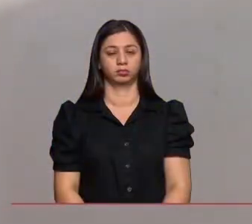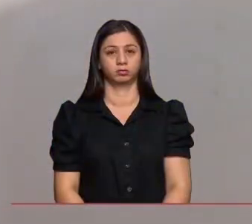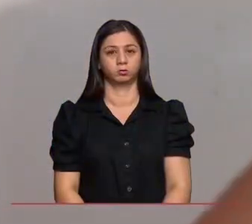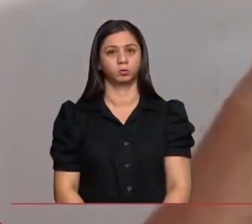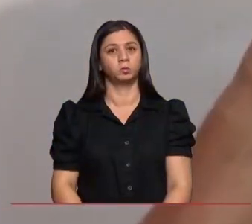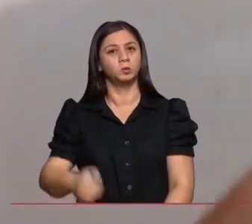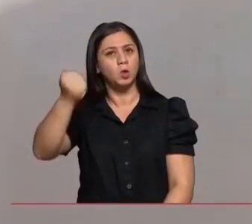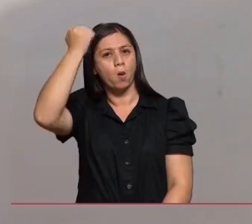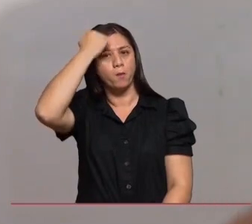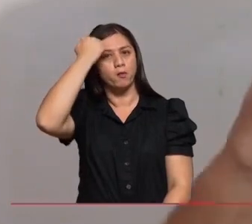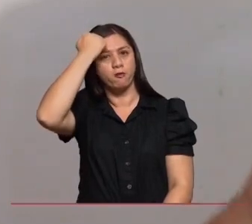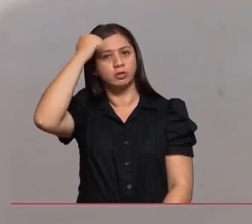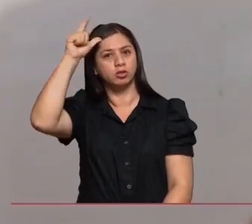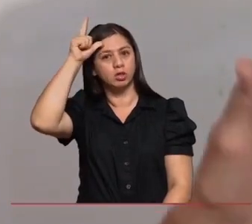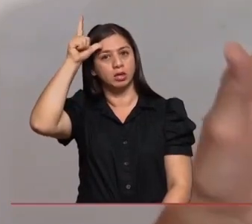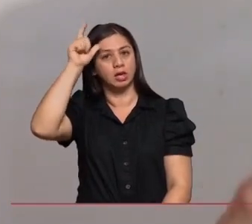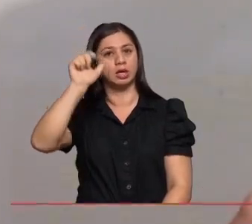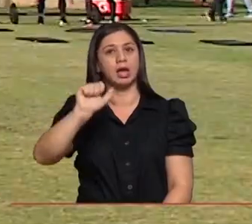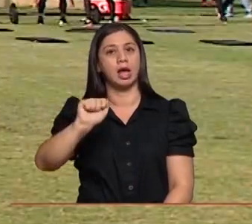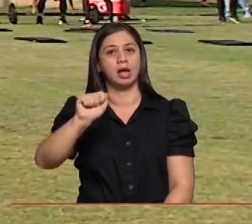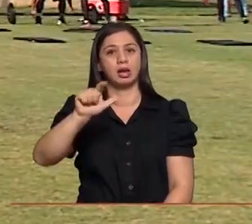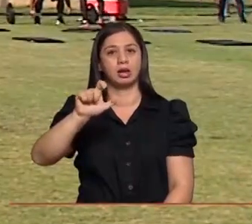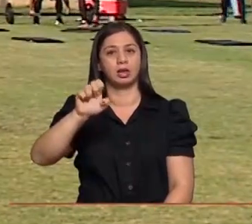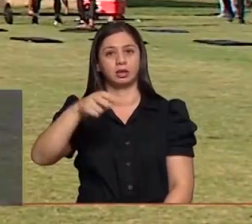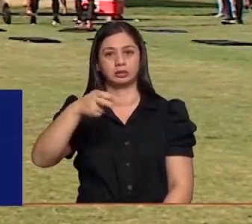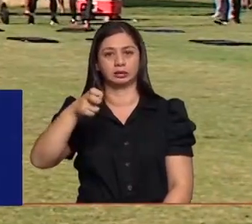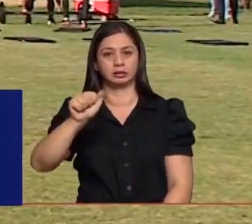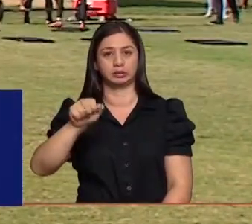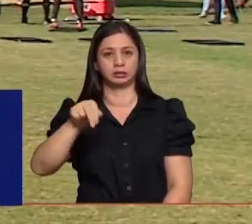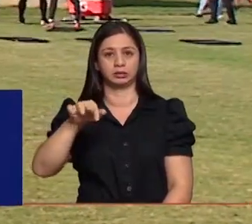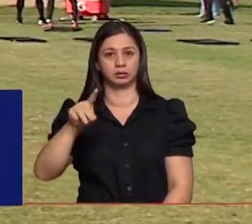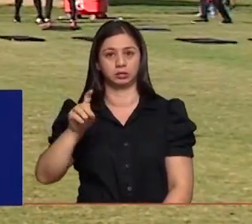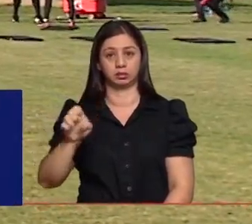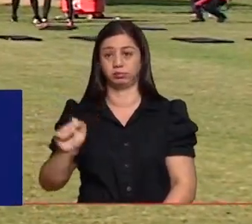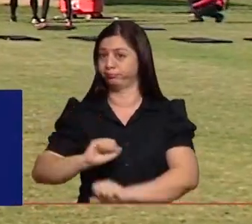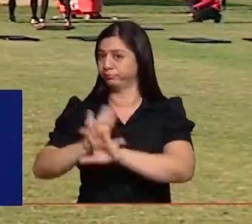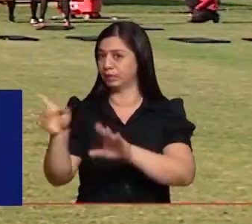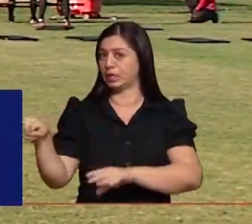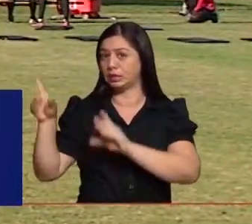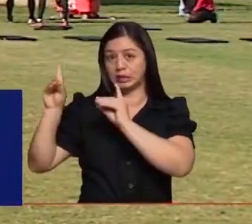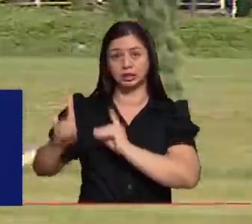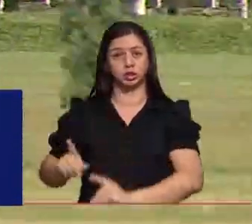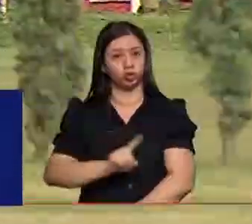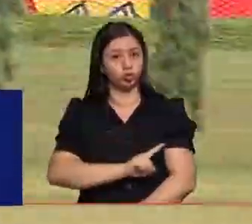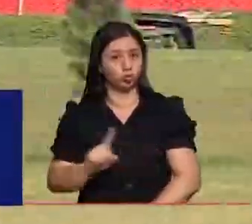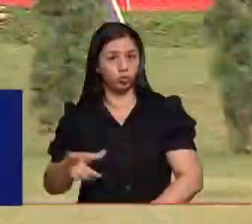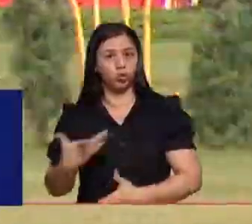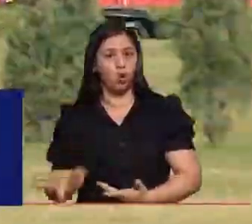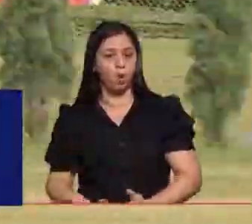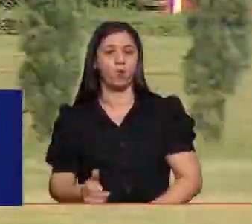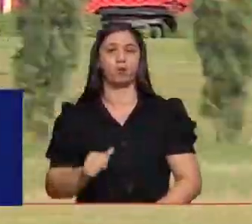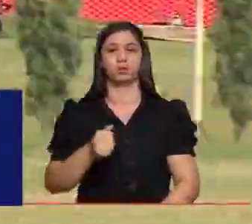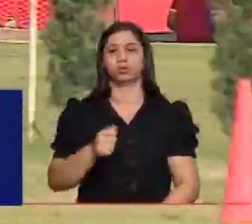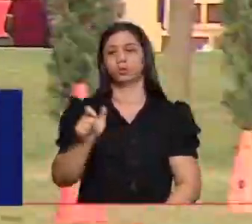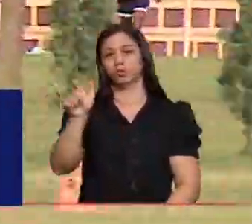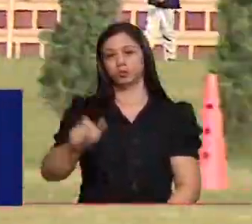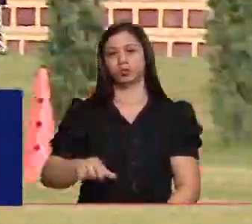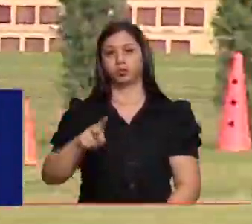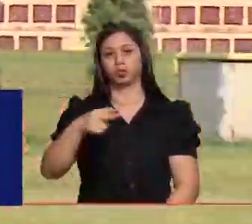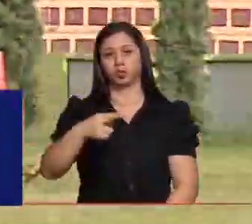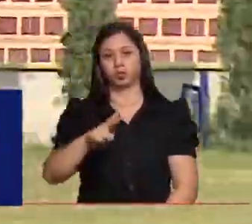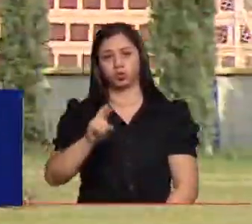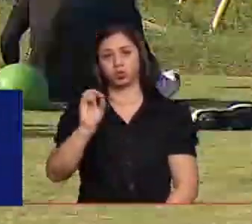El estratega escarlata Alexandre Guimaraes aclaró que no fue él quien tomó la decisión de no contar con el delantero Hugo